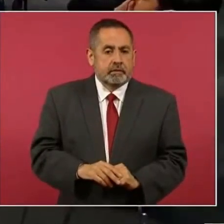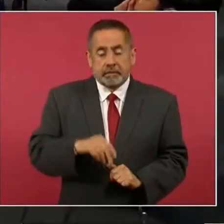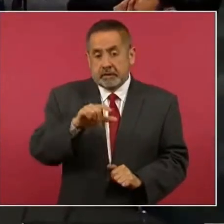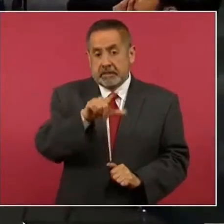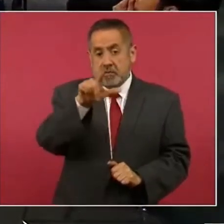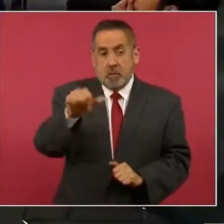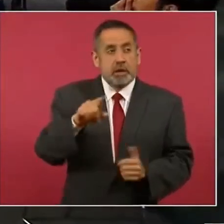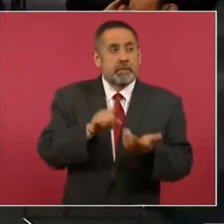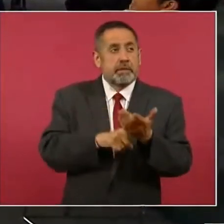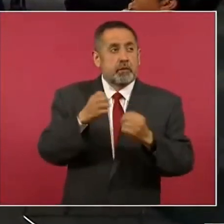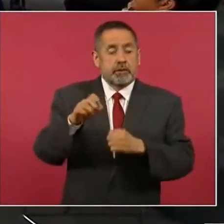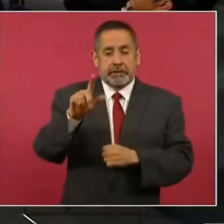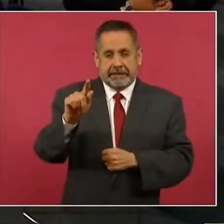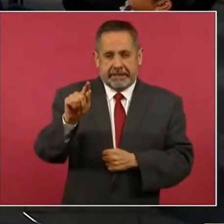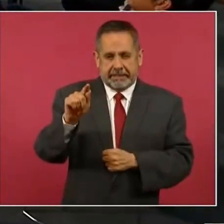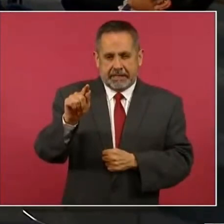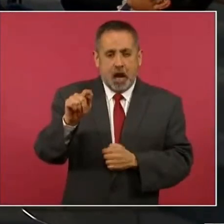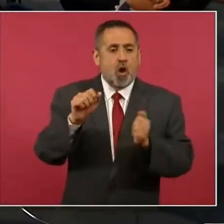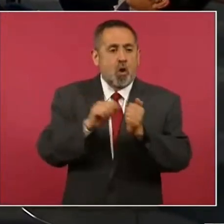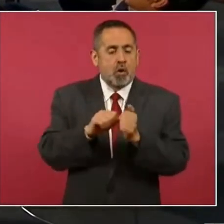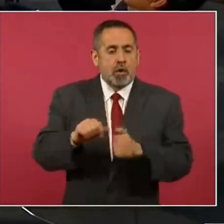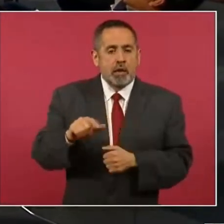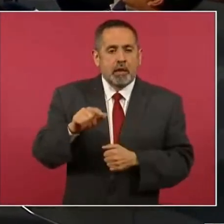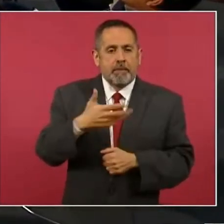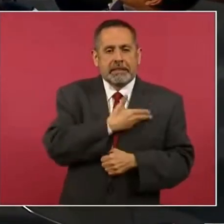después del 70, ya con Echeverría,